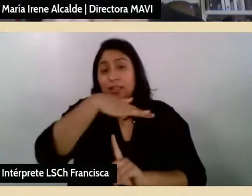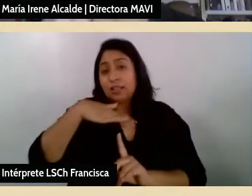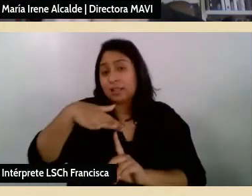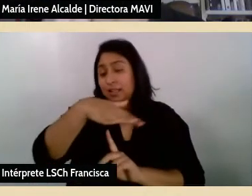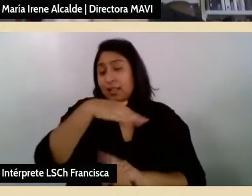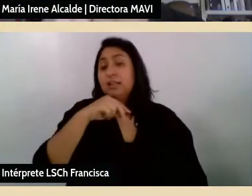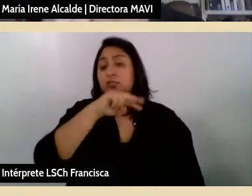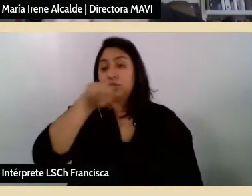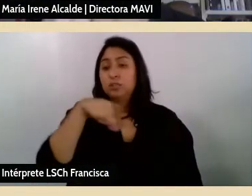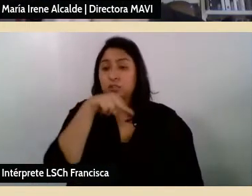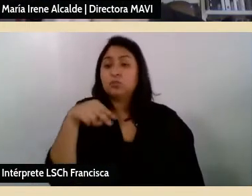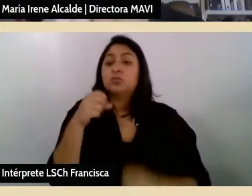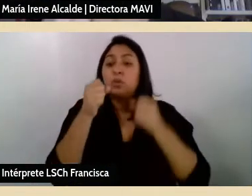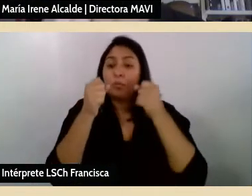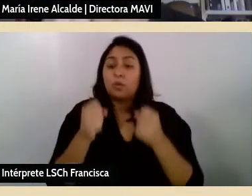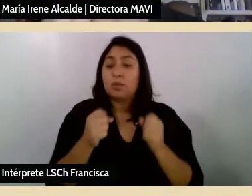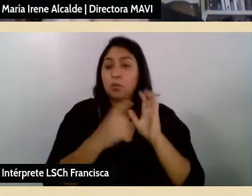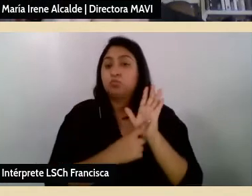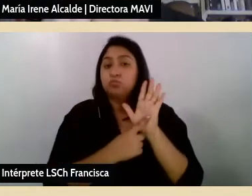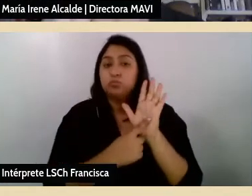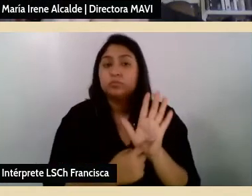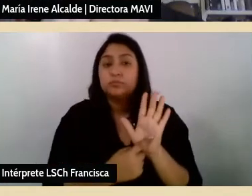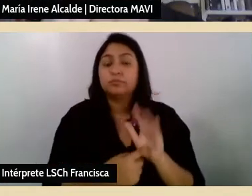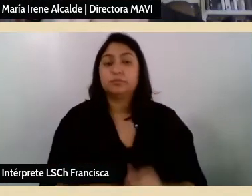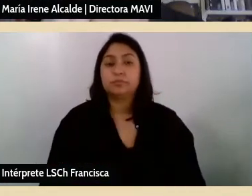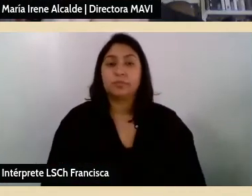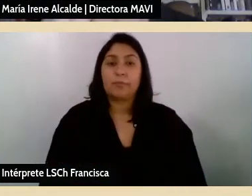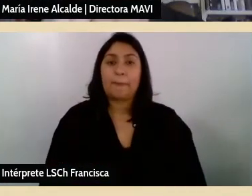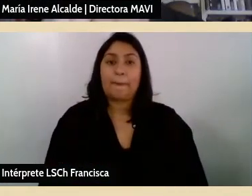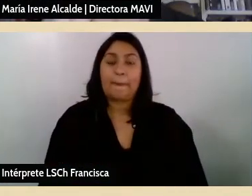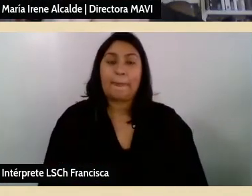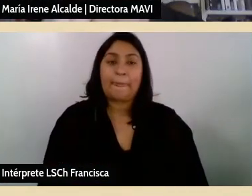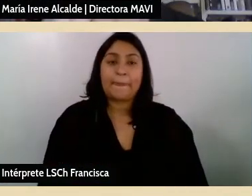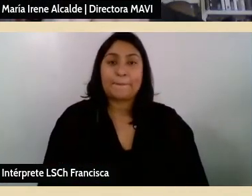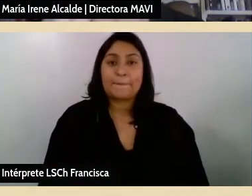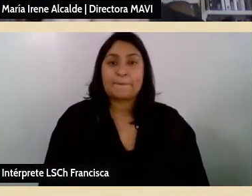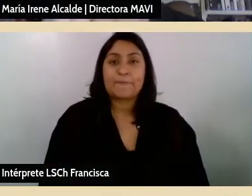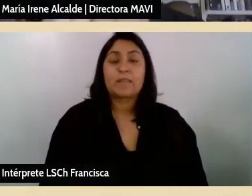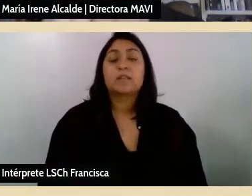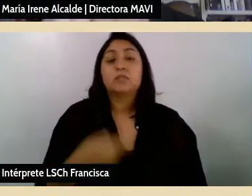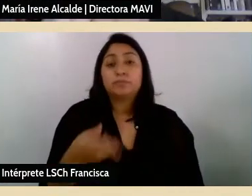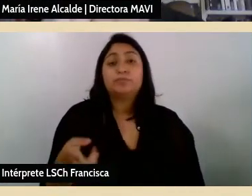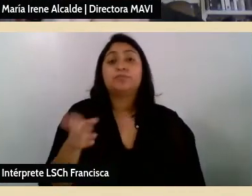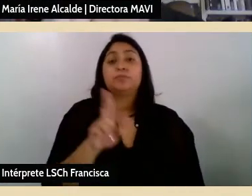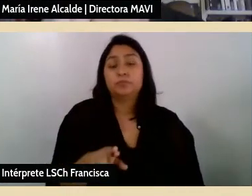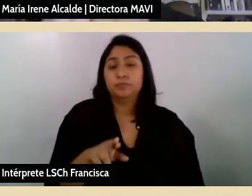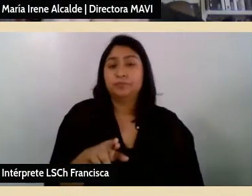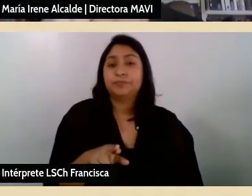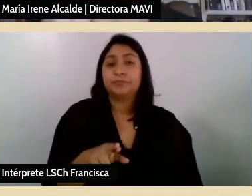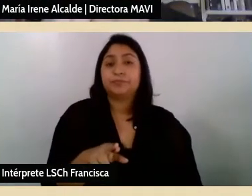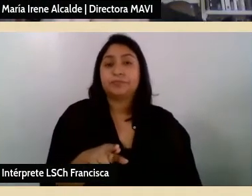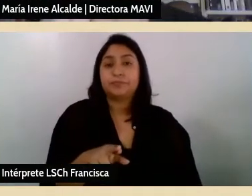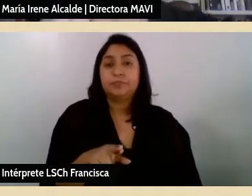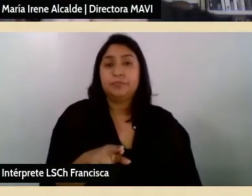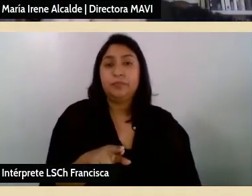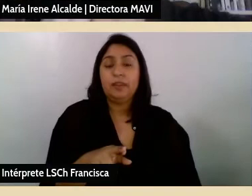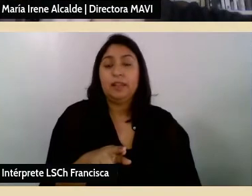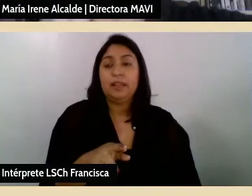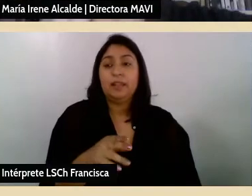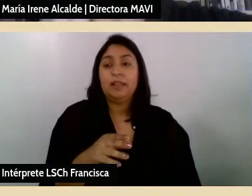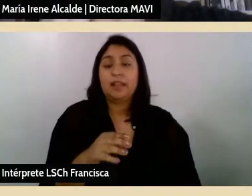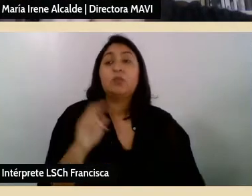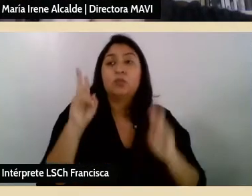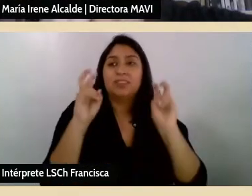nosotros podemos presentar. Y eso vuelvo a repetirlo porque se da en la generosidad y